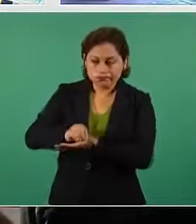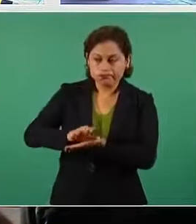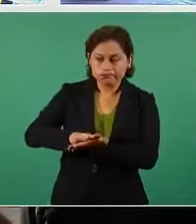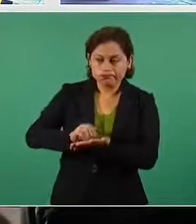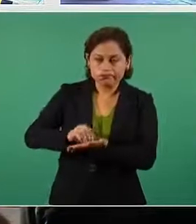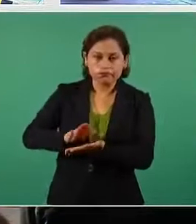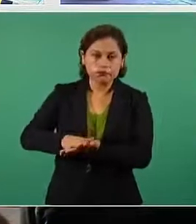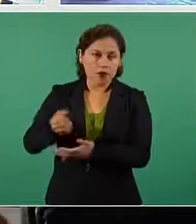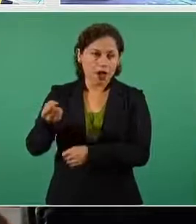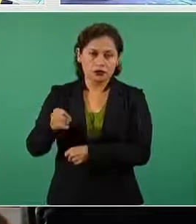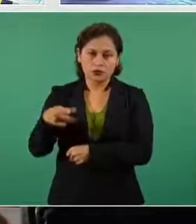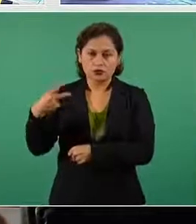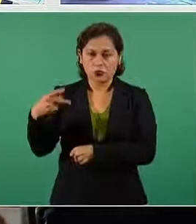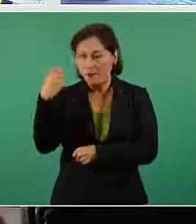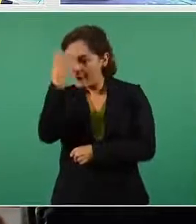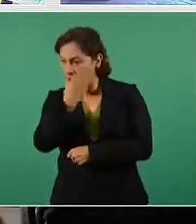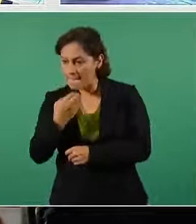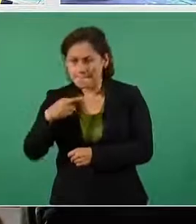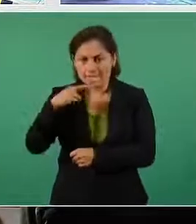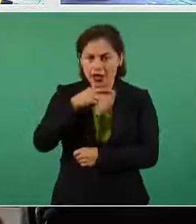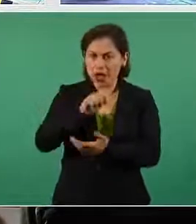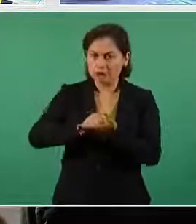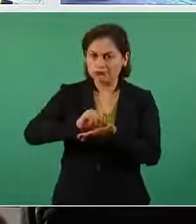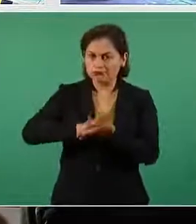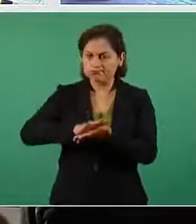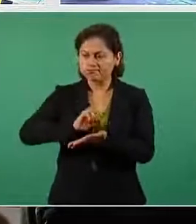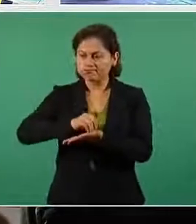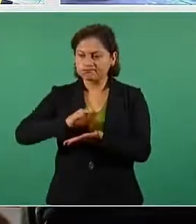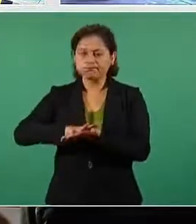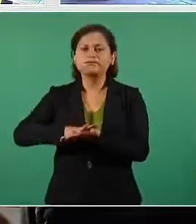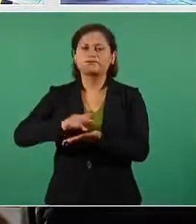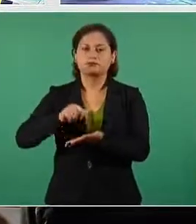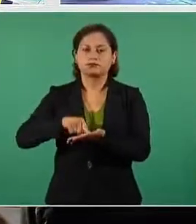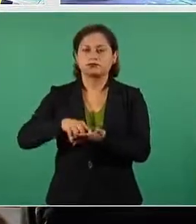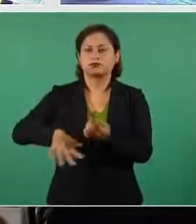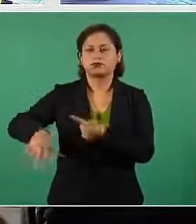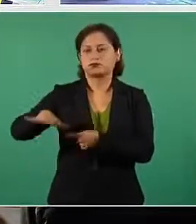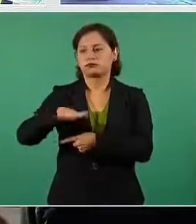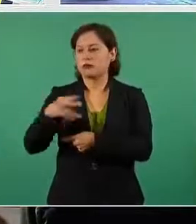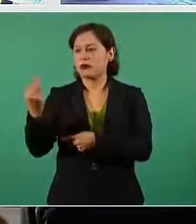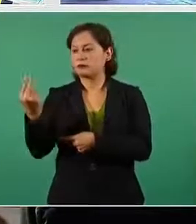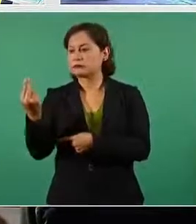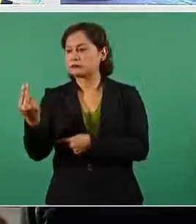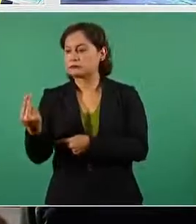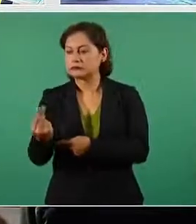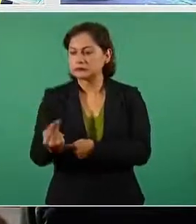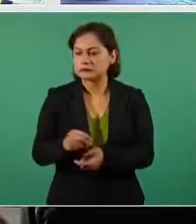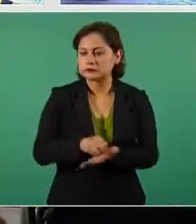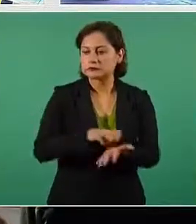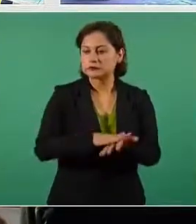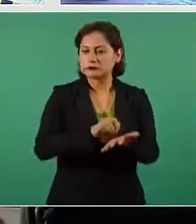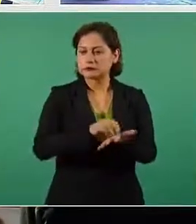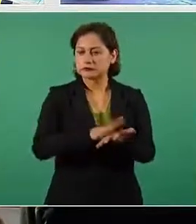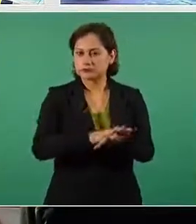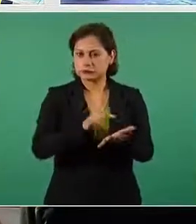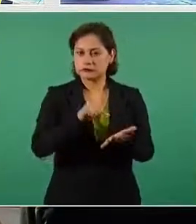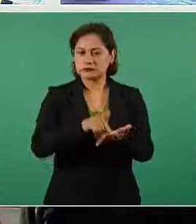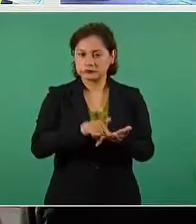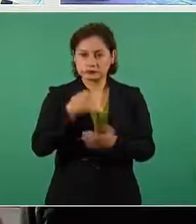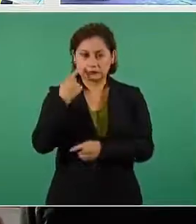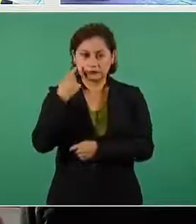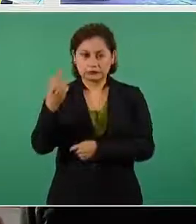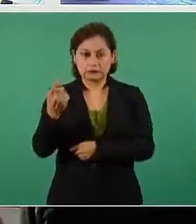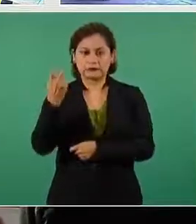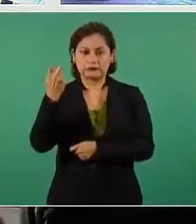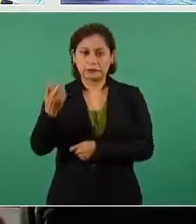censo rápido de lo que de la magnitud que se tenía del daño. Son como aquí dice la